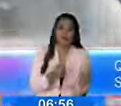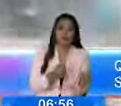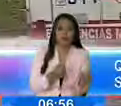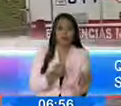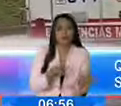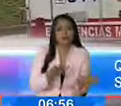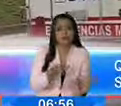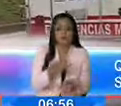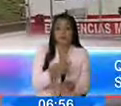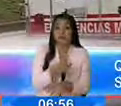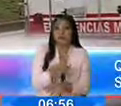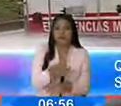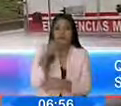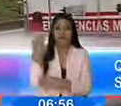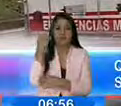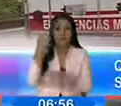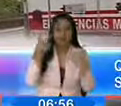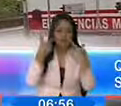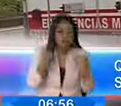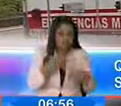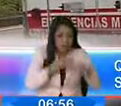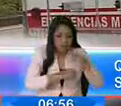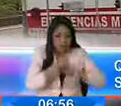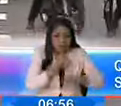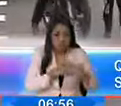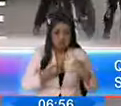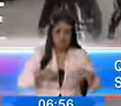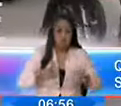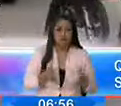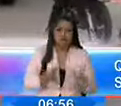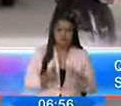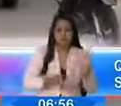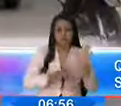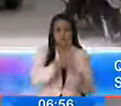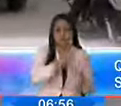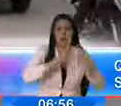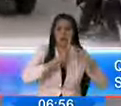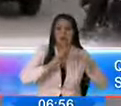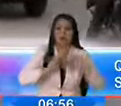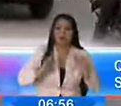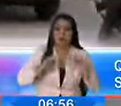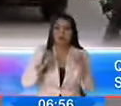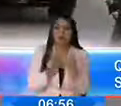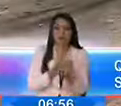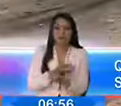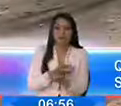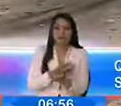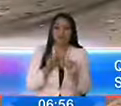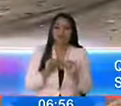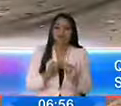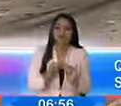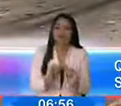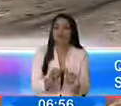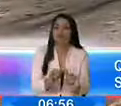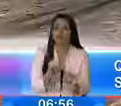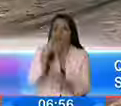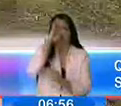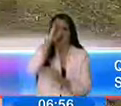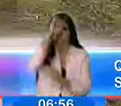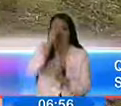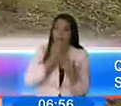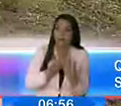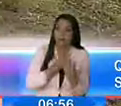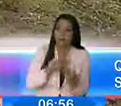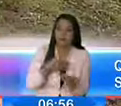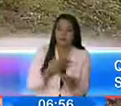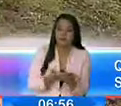de alta una vez que se comprobó que no tenía lesiones de gravedad. Sin embargo, las acciones del cuerpo de bomberos continuaron hasta que la Policía Nacional culminó